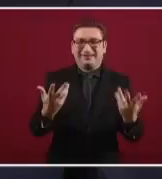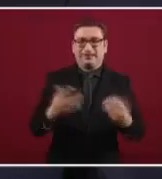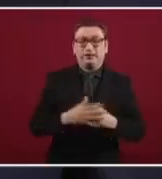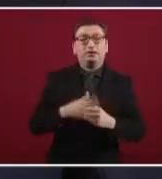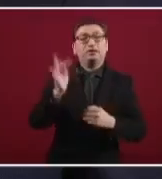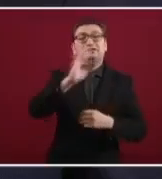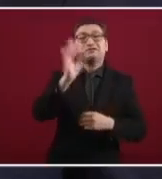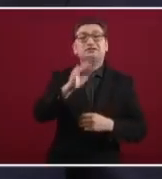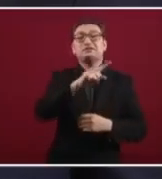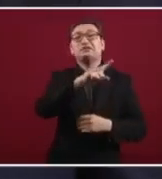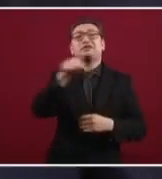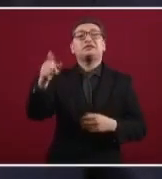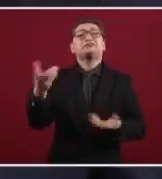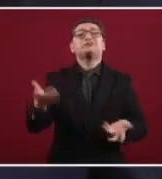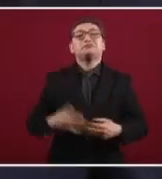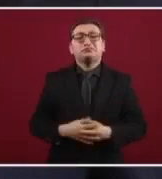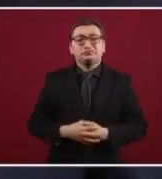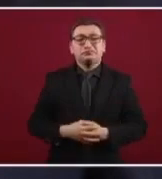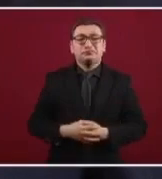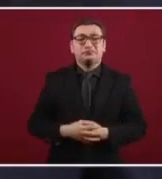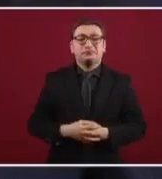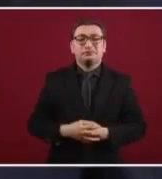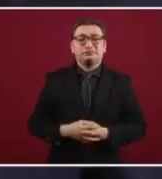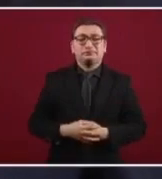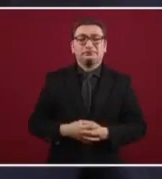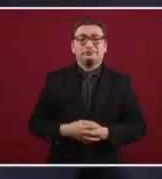a lo mejor no se